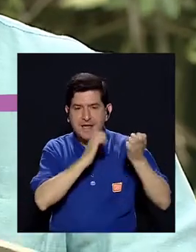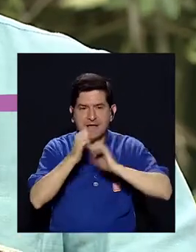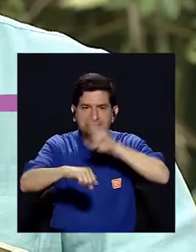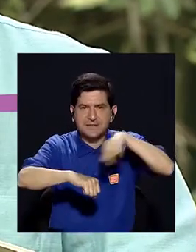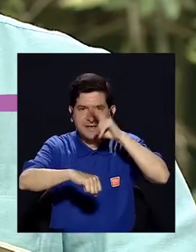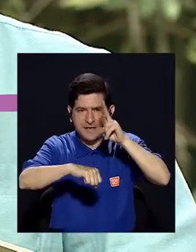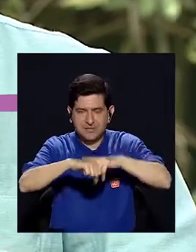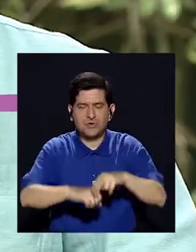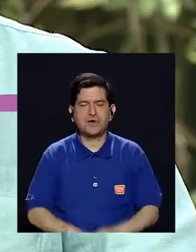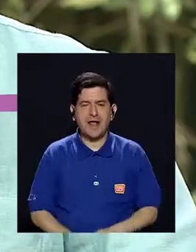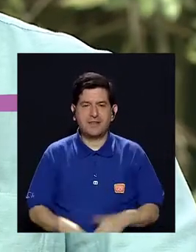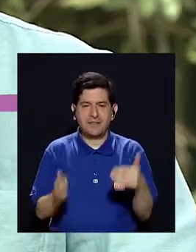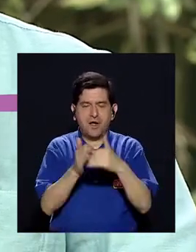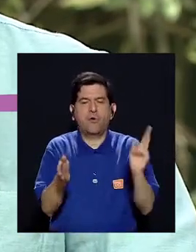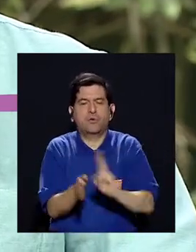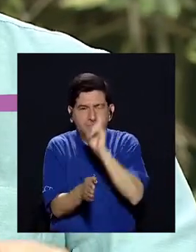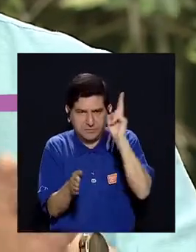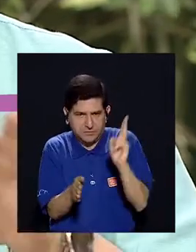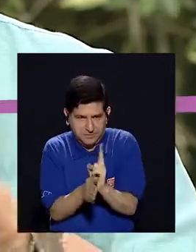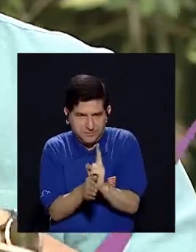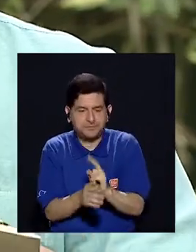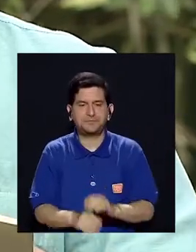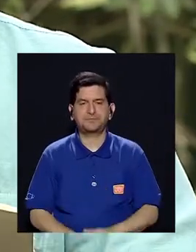esta Estrategia Nacional de Reciclaje,